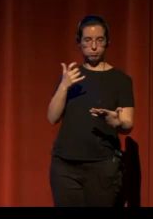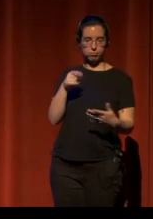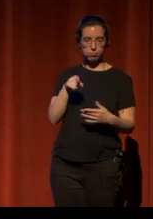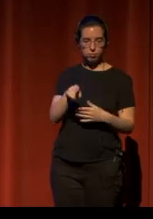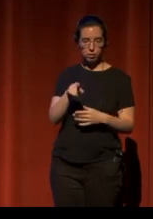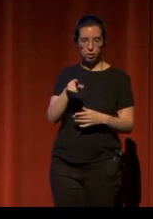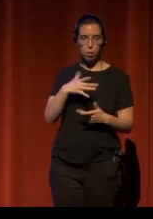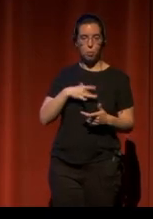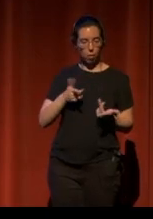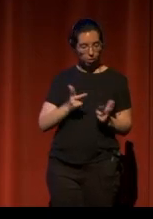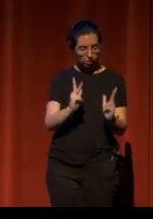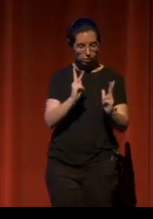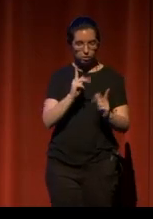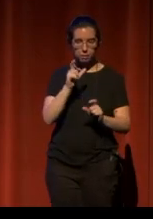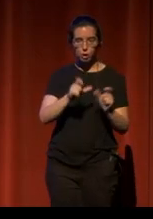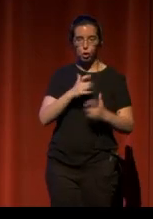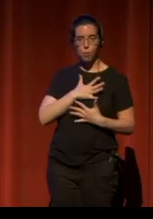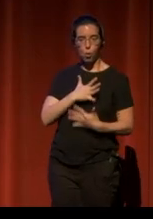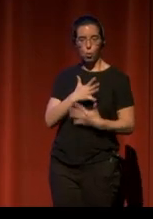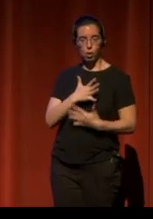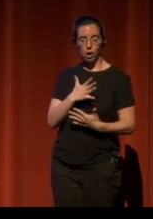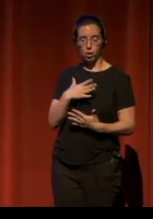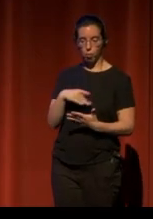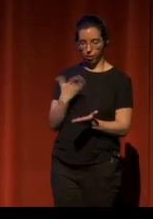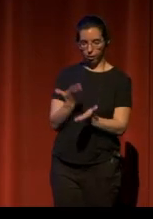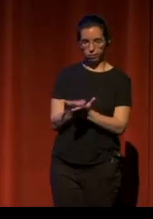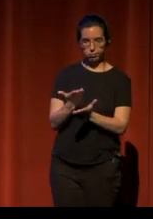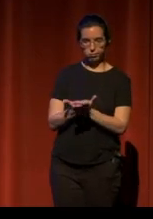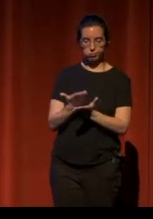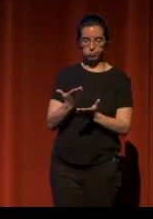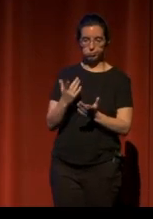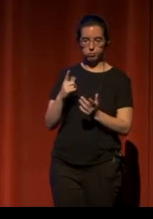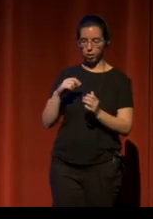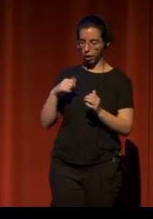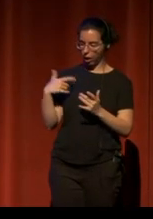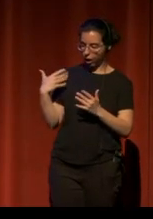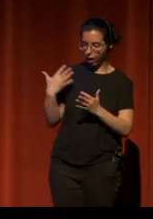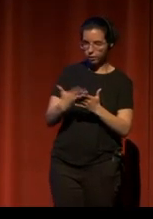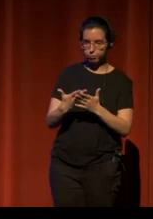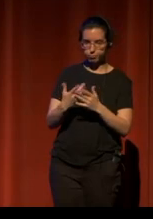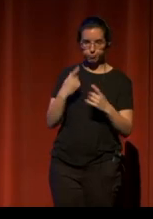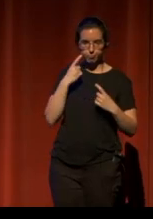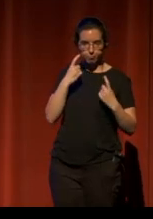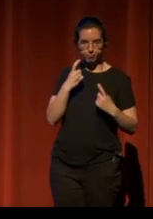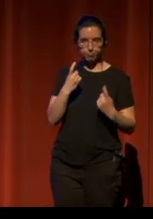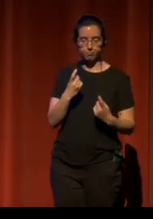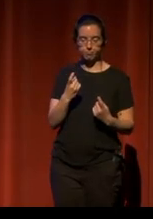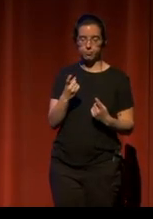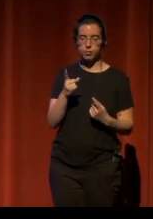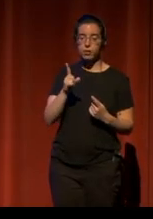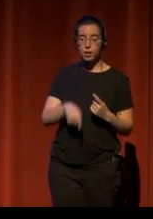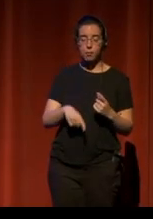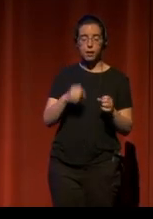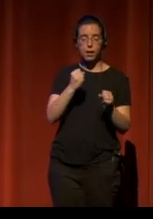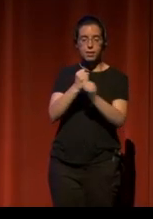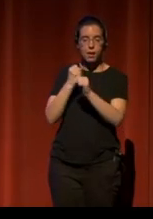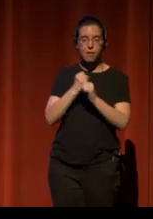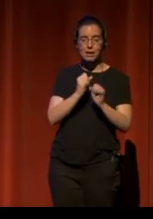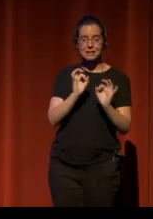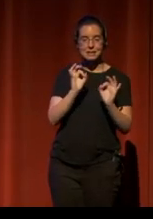esos voluntarios puedan acreditar eh todo su desempeño y todo su impacto de los ods o de trabajar con jóvenes que